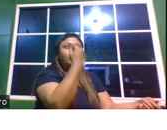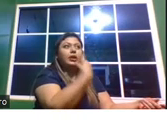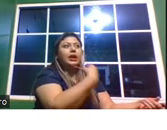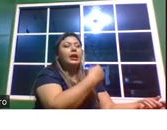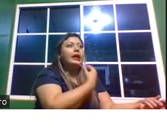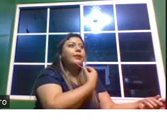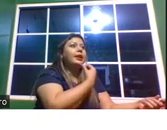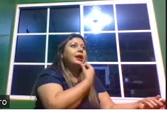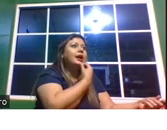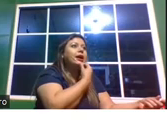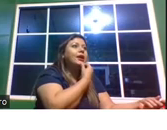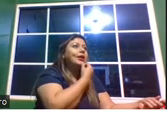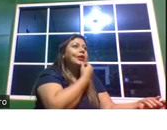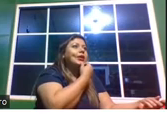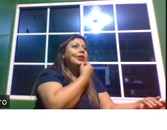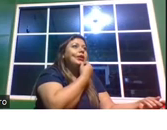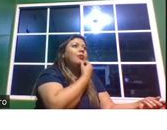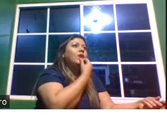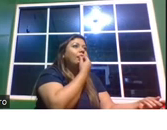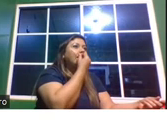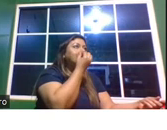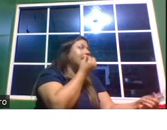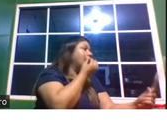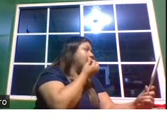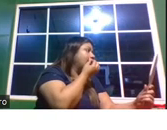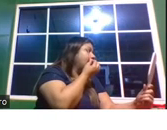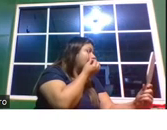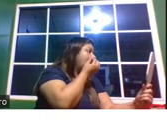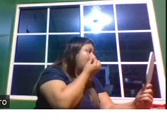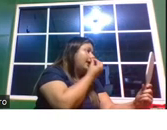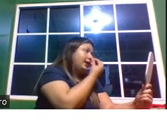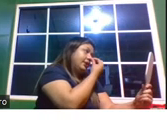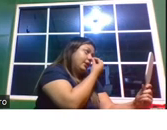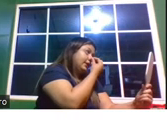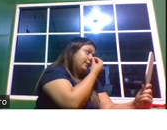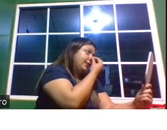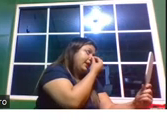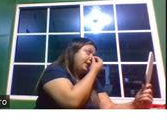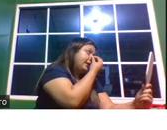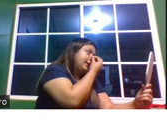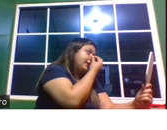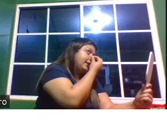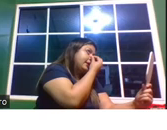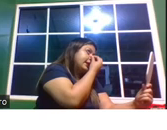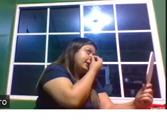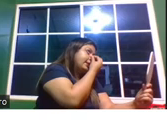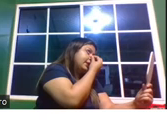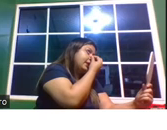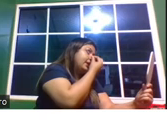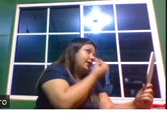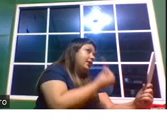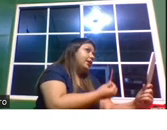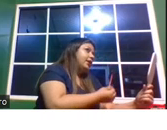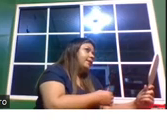más gestión. Ya no estamos en gestión más gestión, porque ahí se gasta recursos y entonces yo debo de formar a la